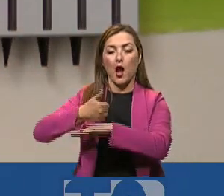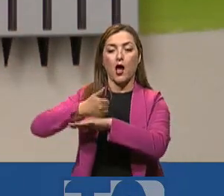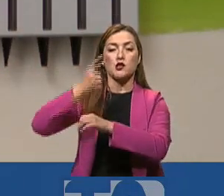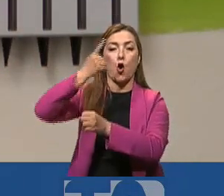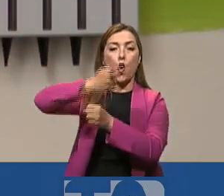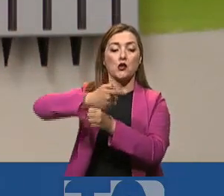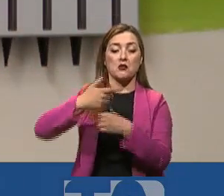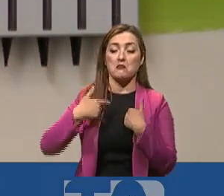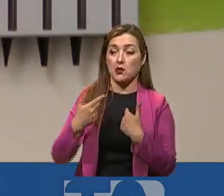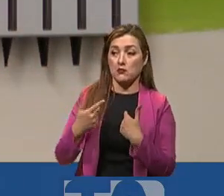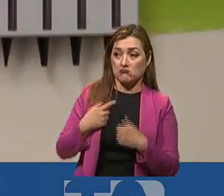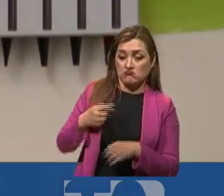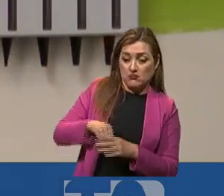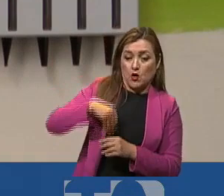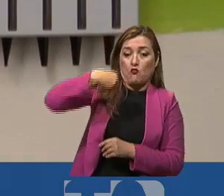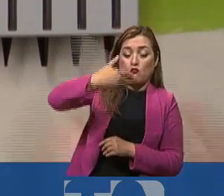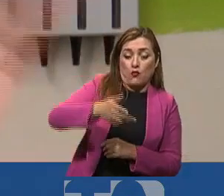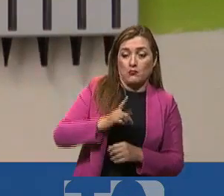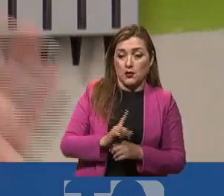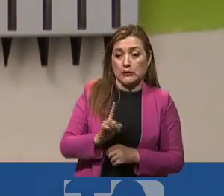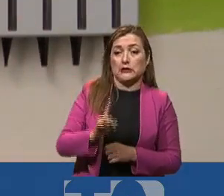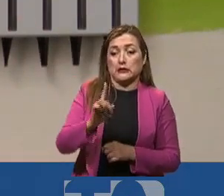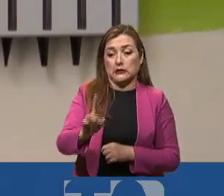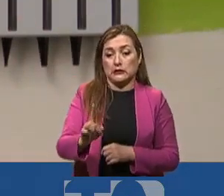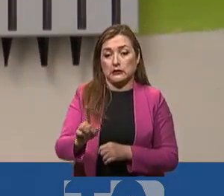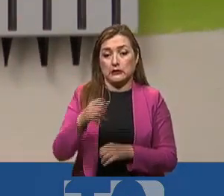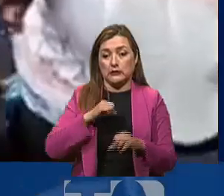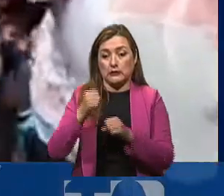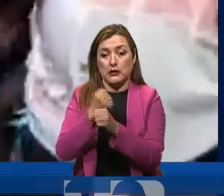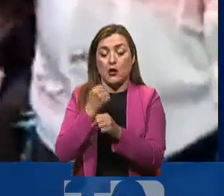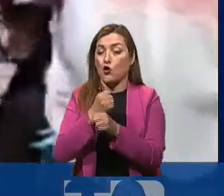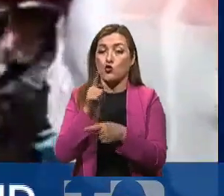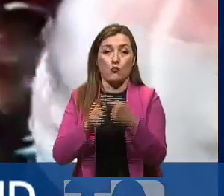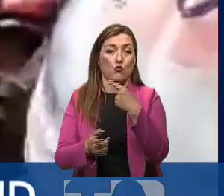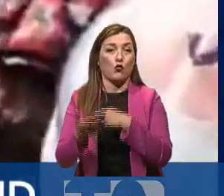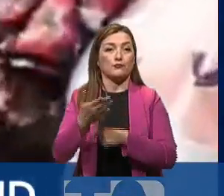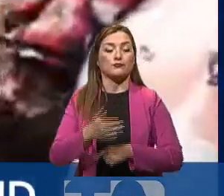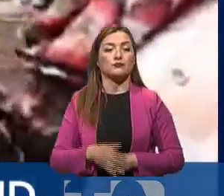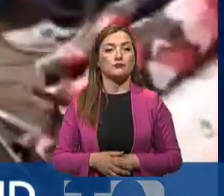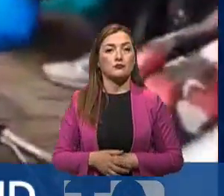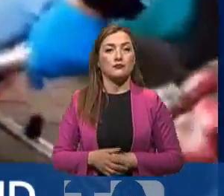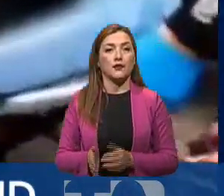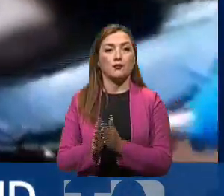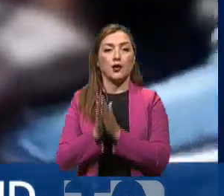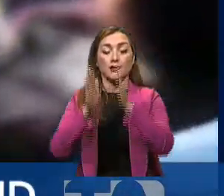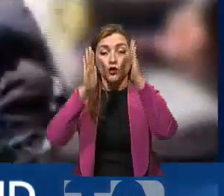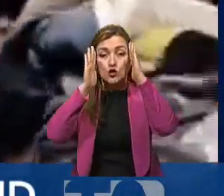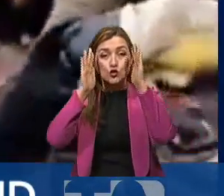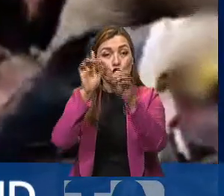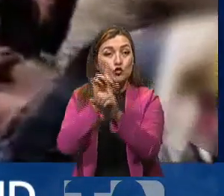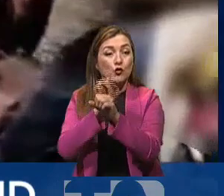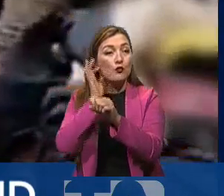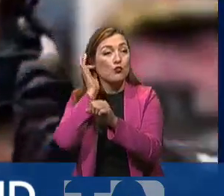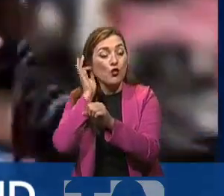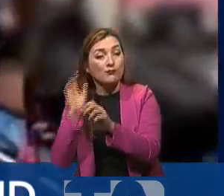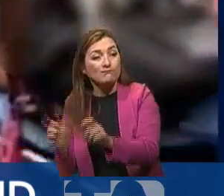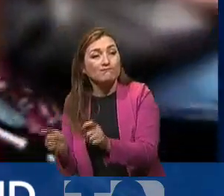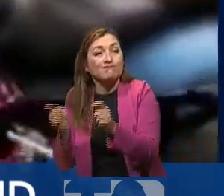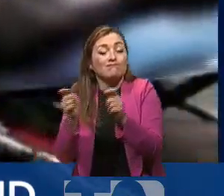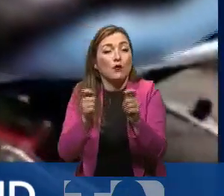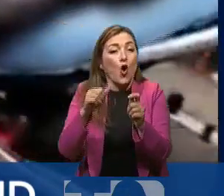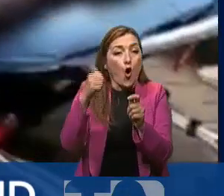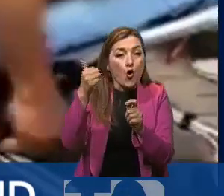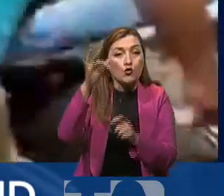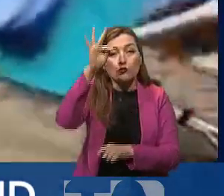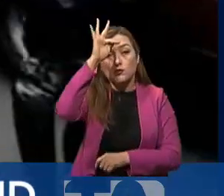sí de salir de nuestra unidad para hacer ese tipo de trabajo. Pese al pedido de atención médica, finalmente la mujer fue trasladada a